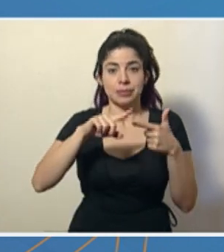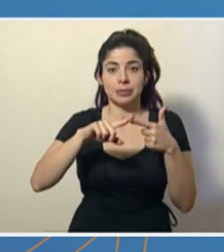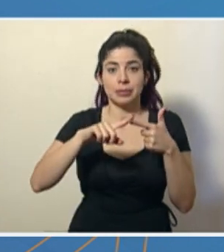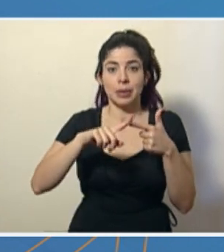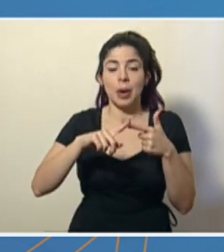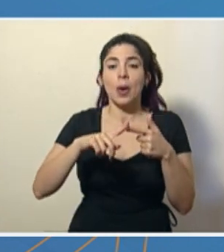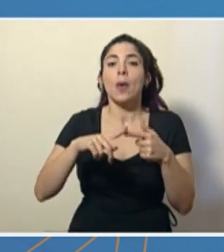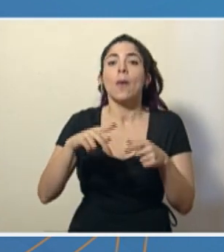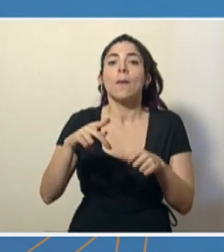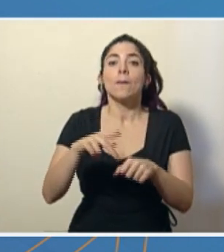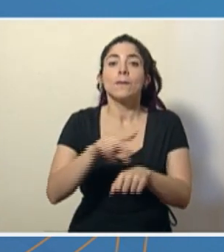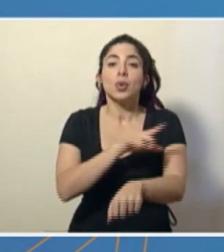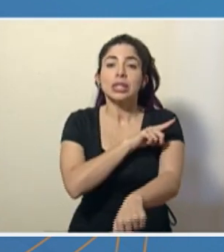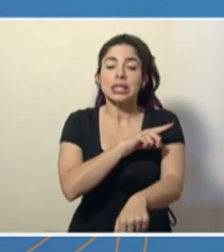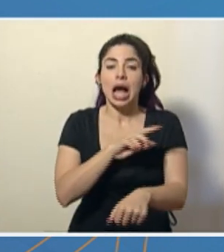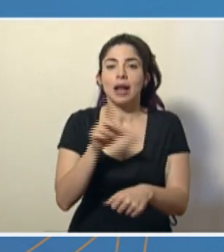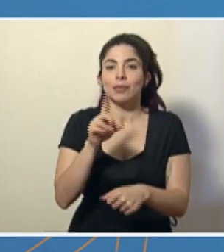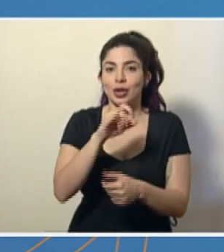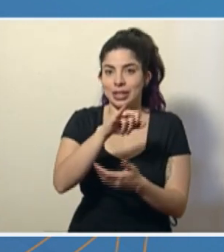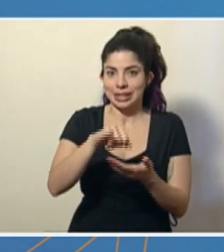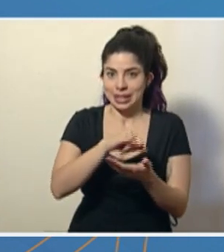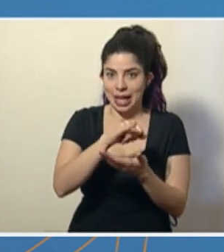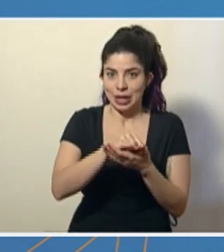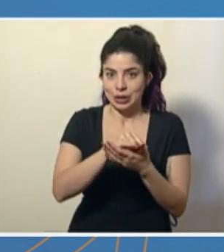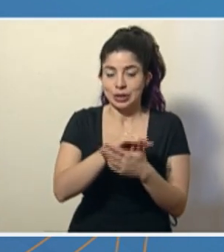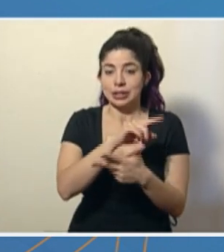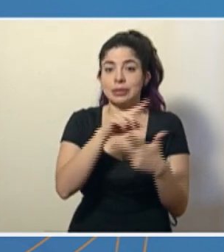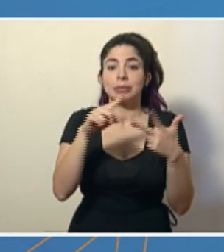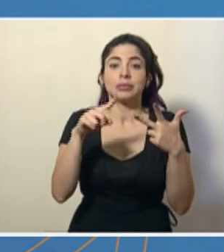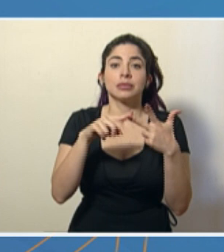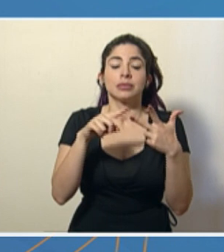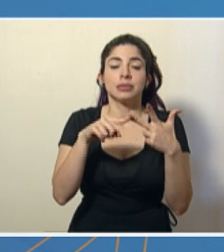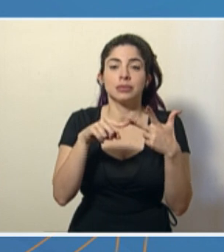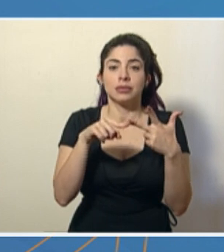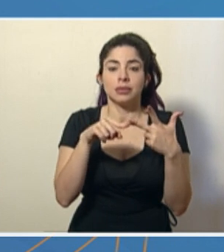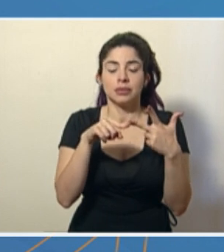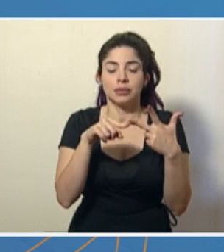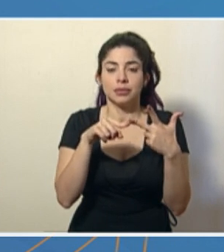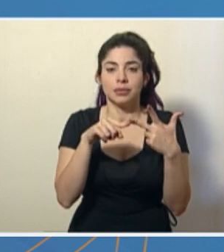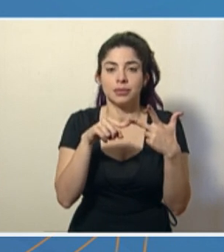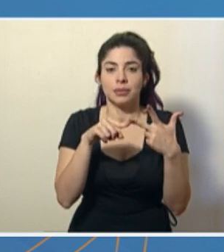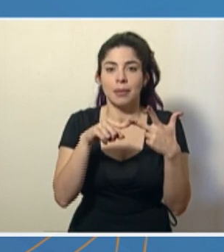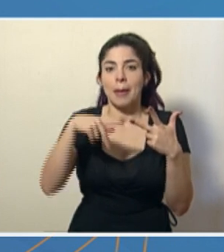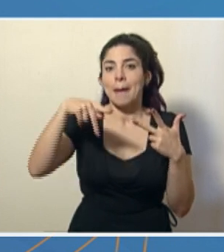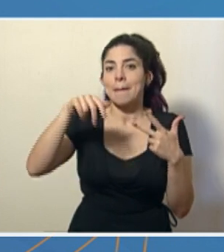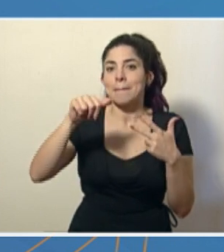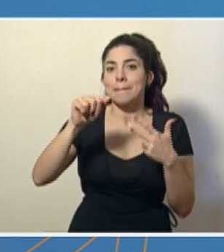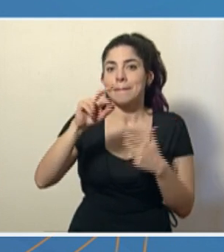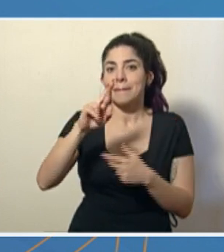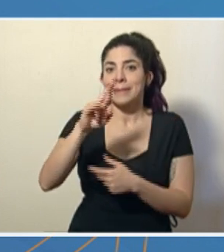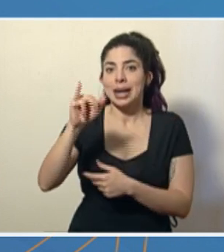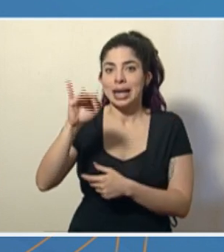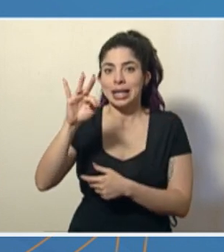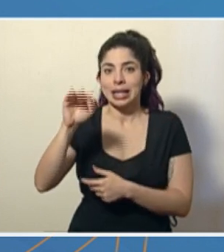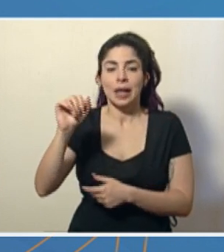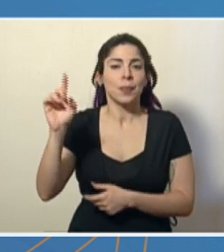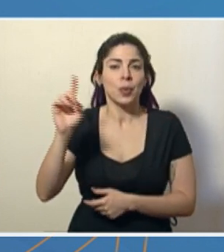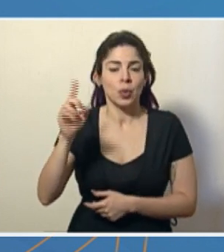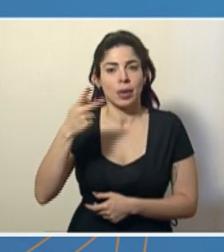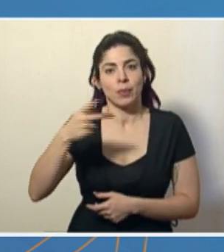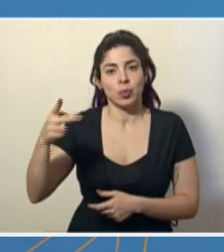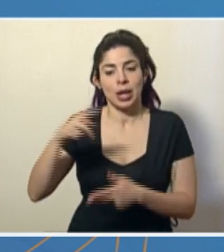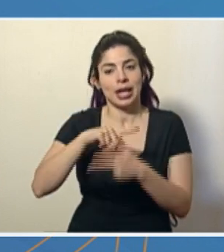de Puriscal en San José y el Cantón de Parrita en Punta